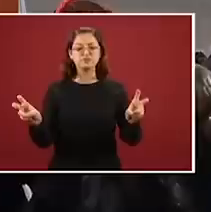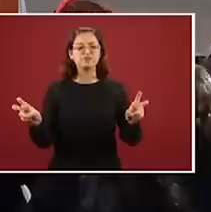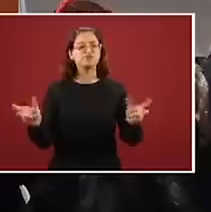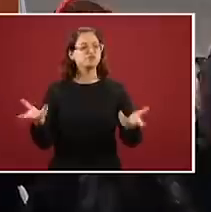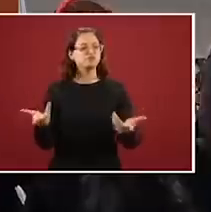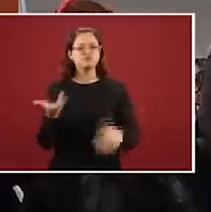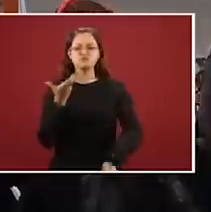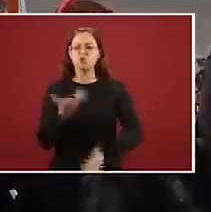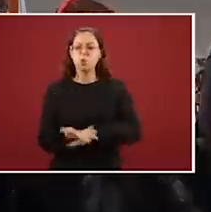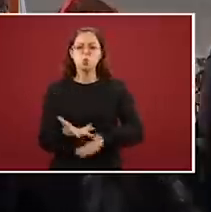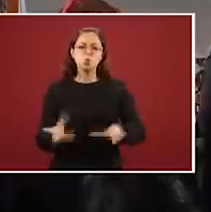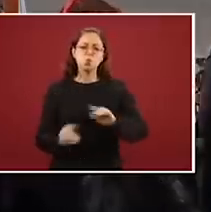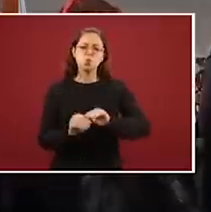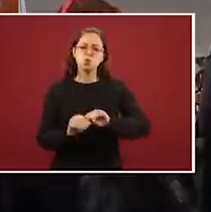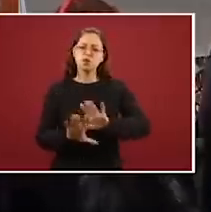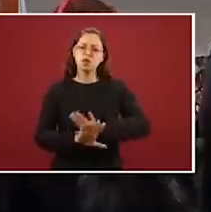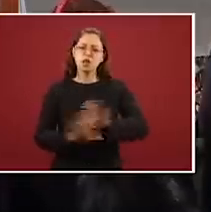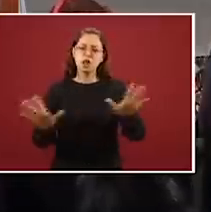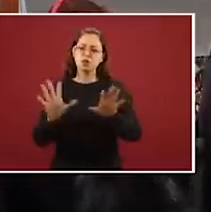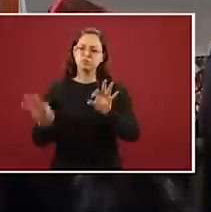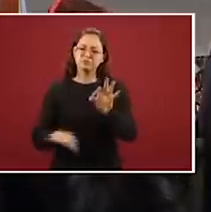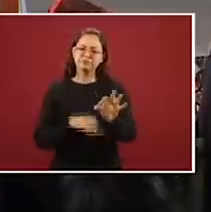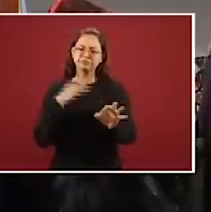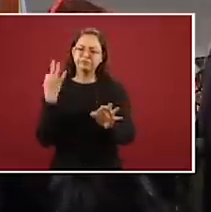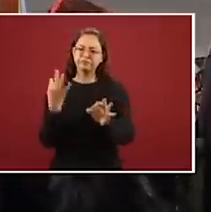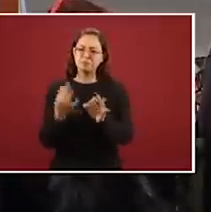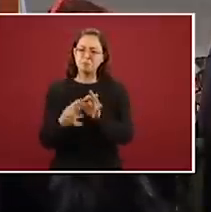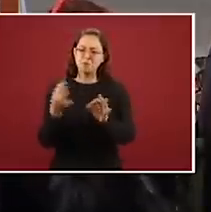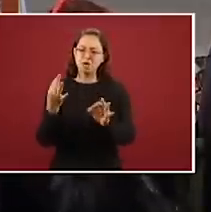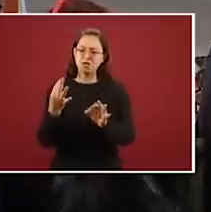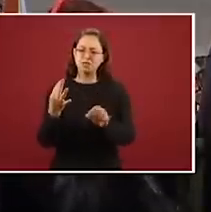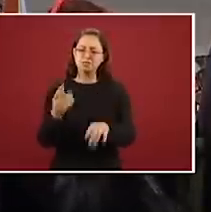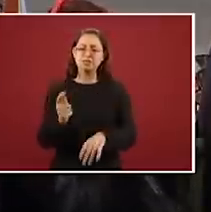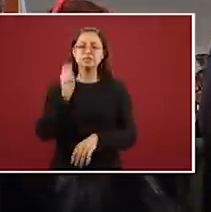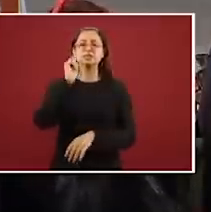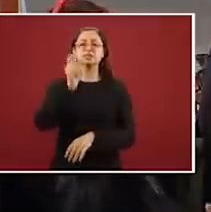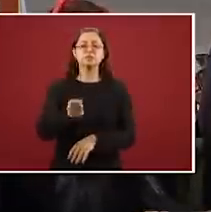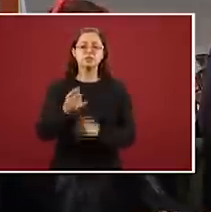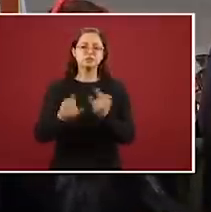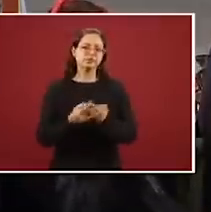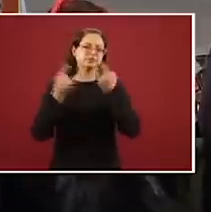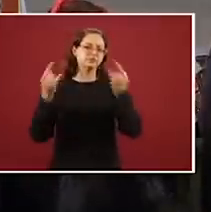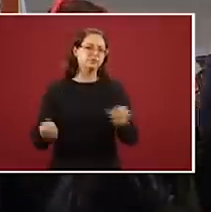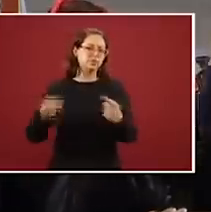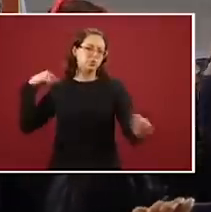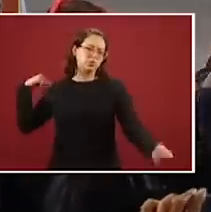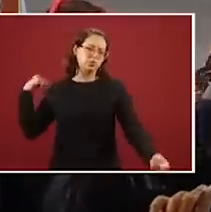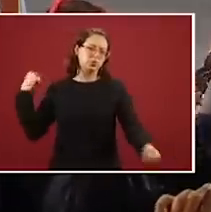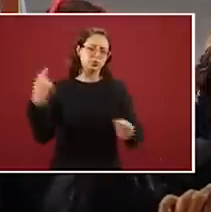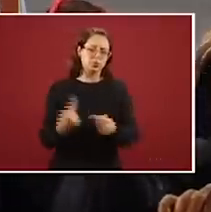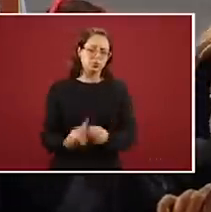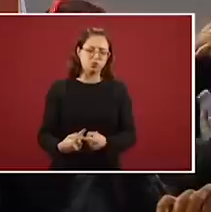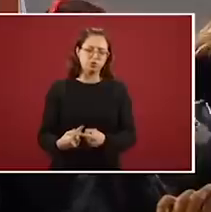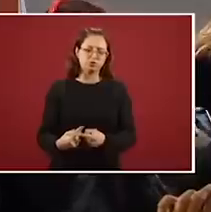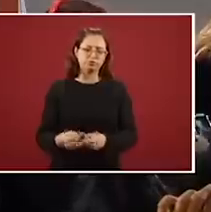claro, preciso, que tiene que ver con nuestra historia. Es